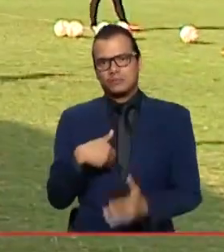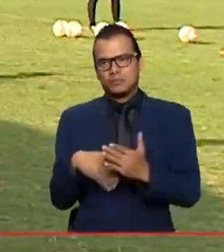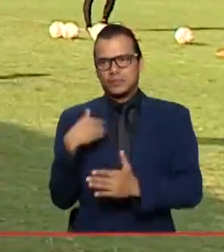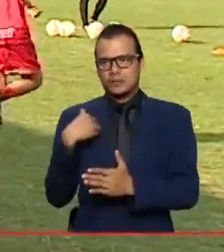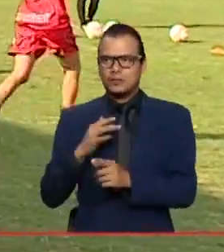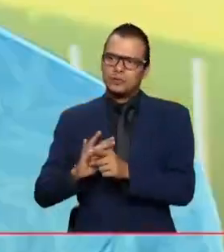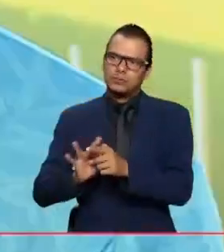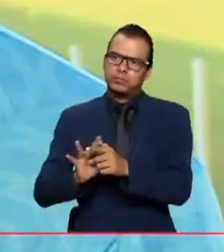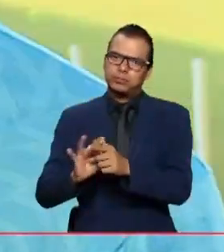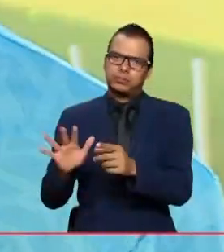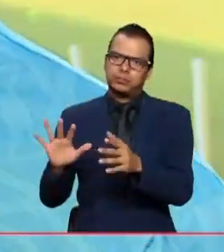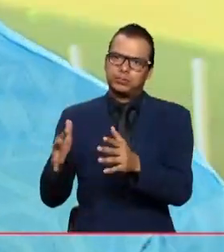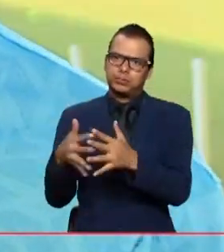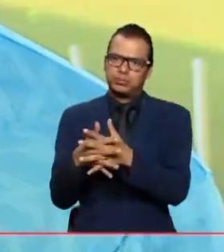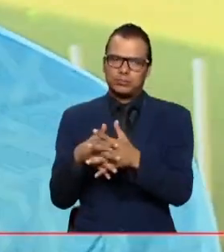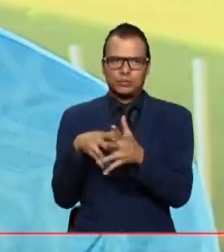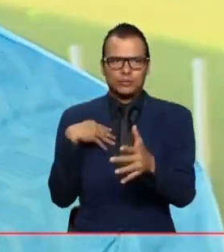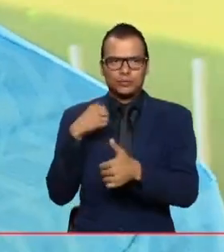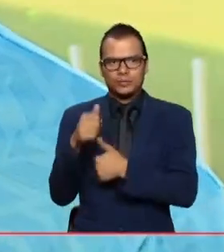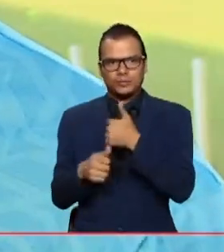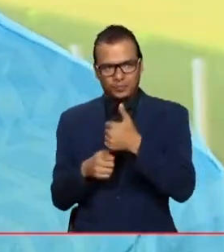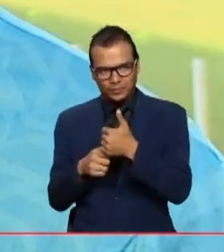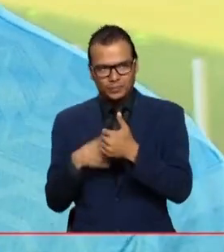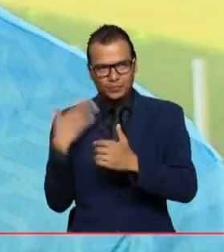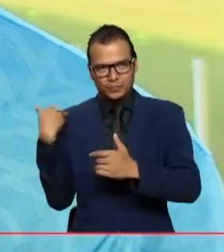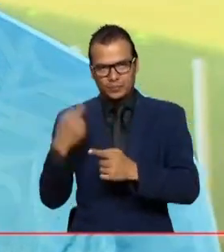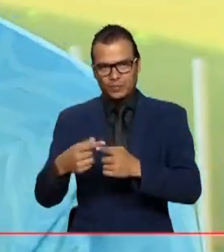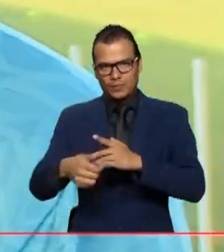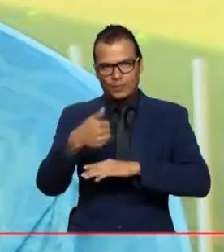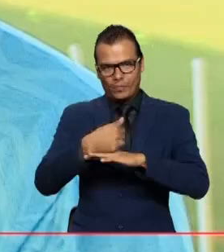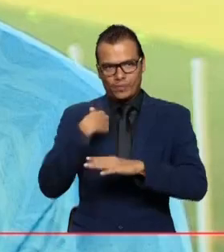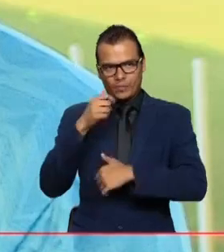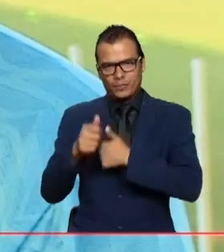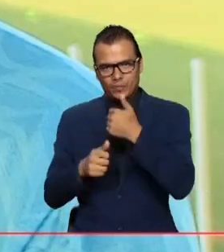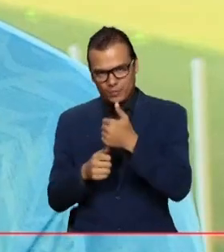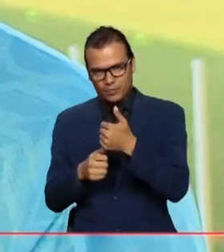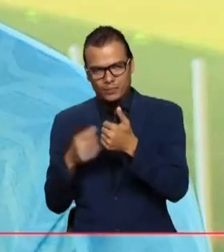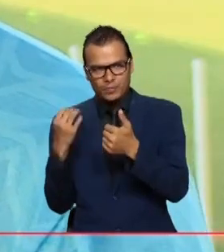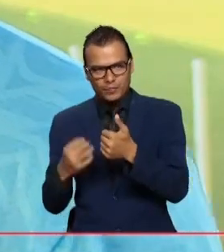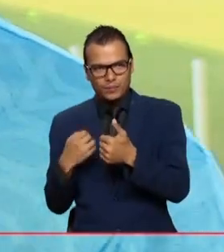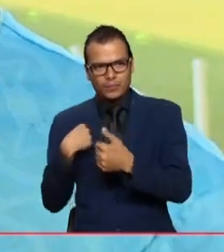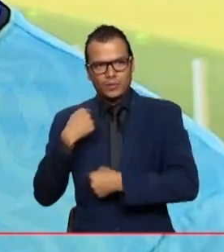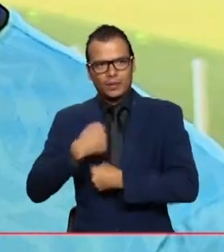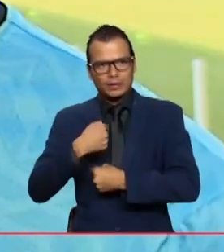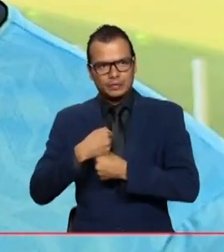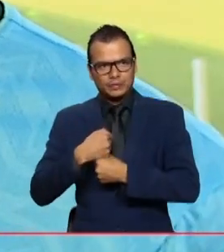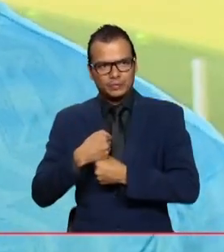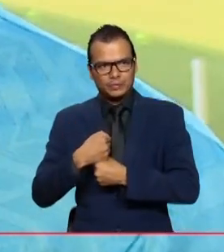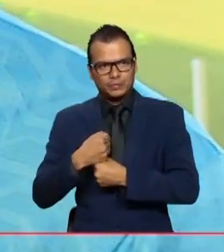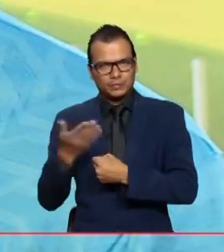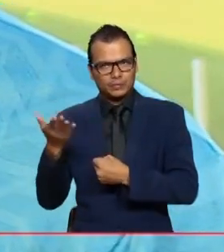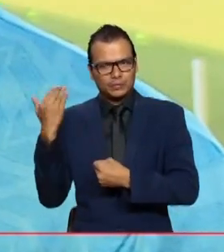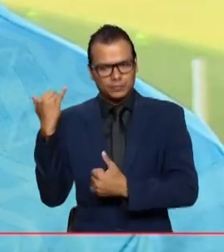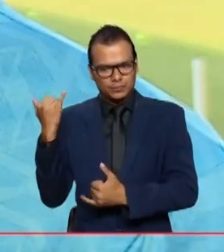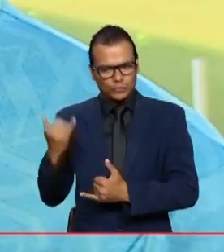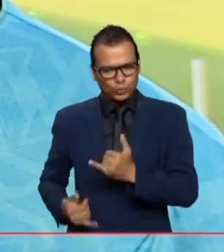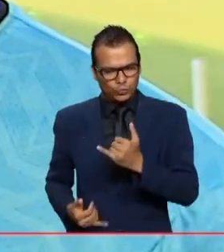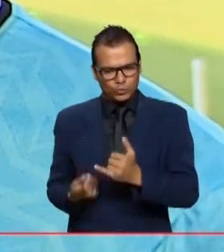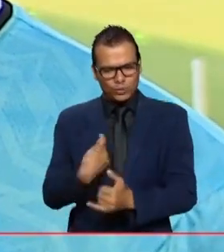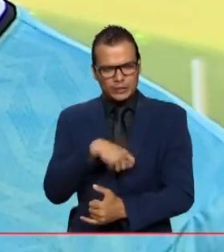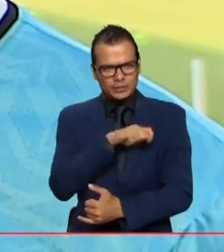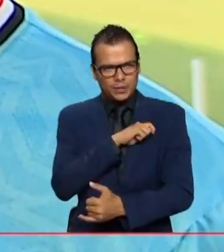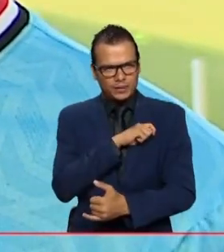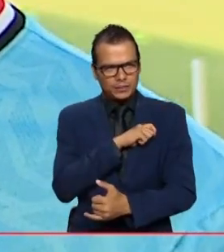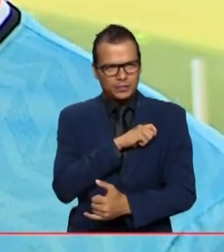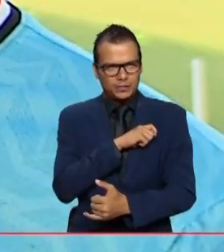este plantel como asistente técnico del profe Carlos Hernández, y estuve con él hasta la Women's Cup que jugamos en España.